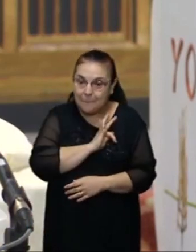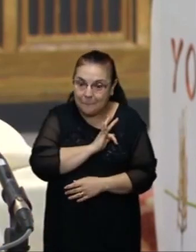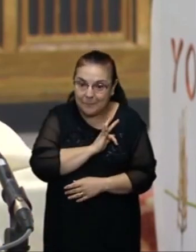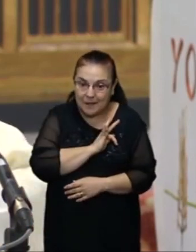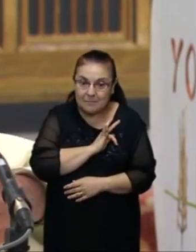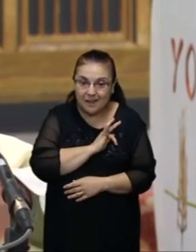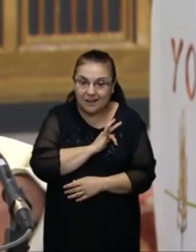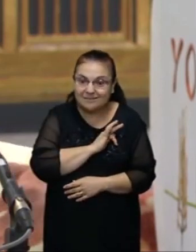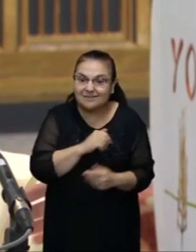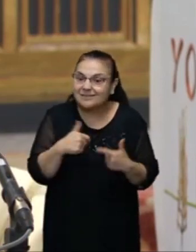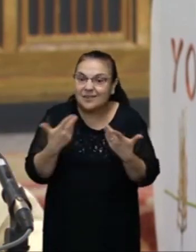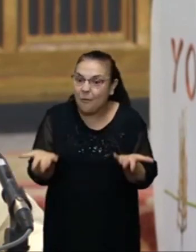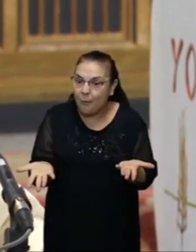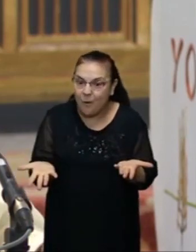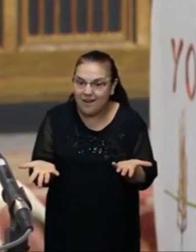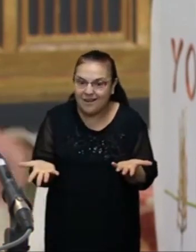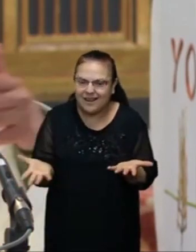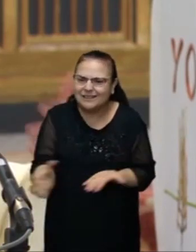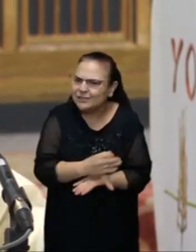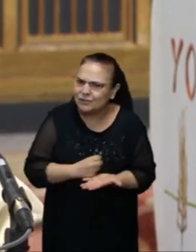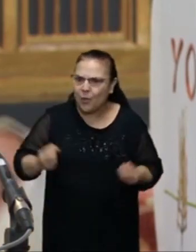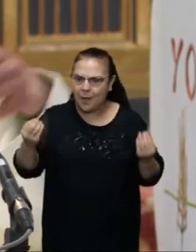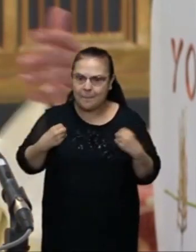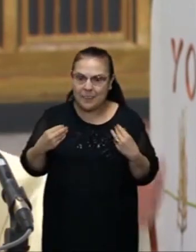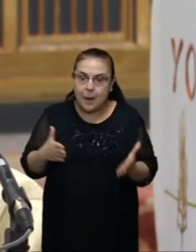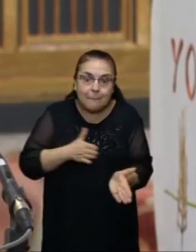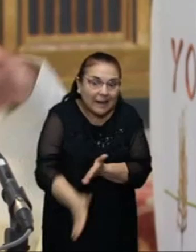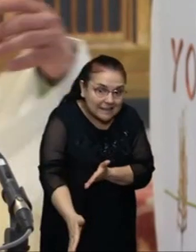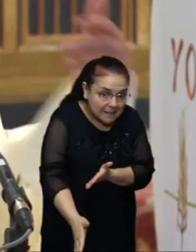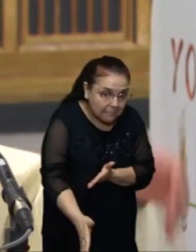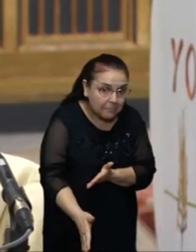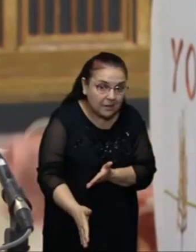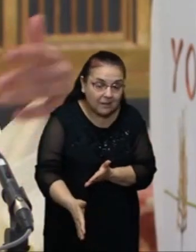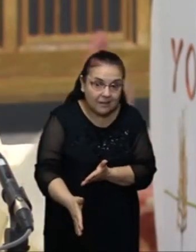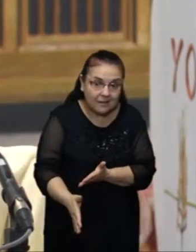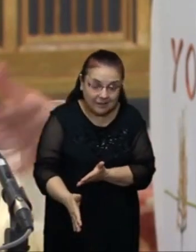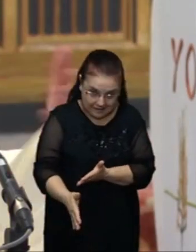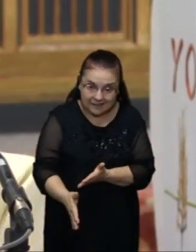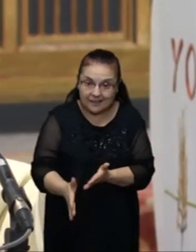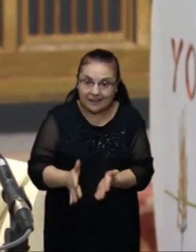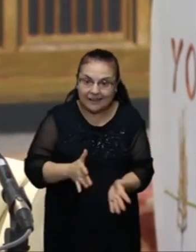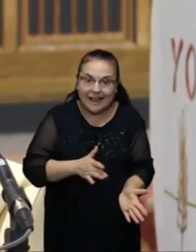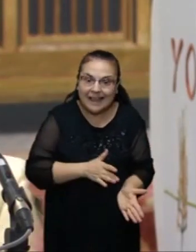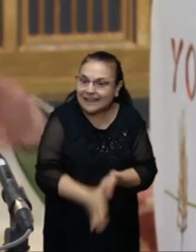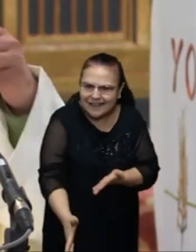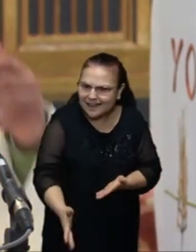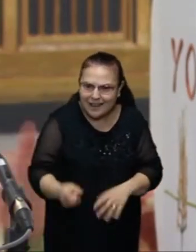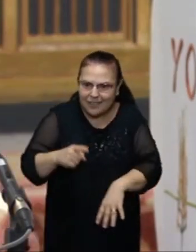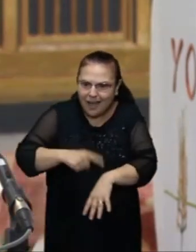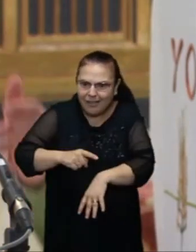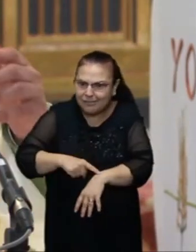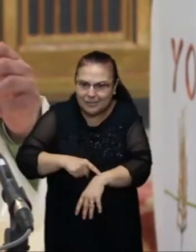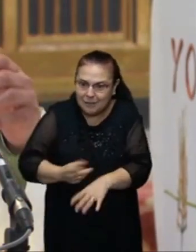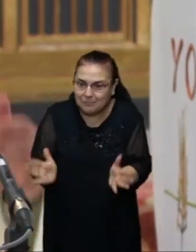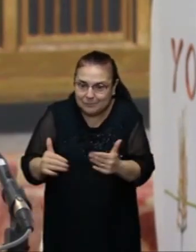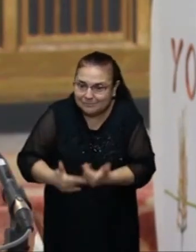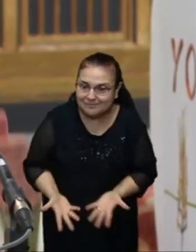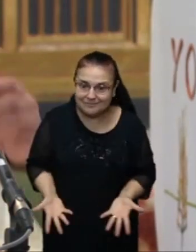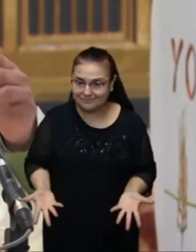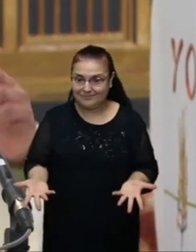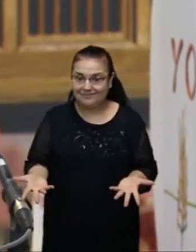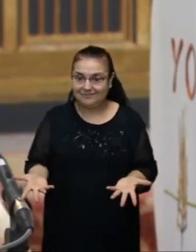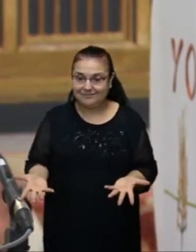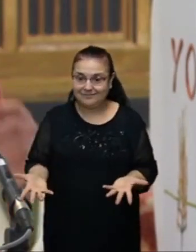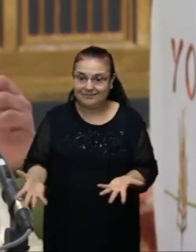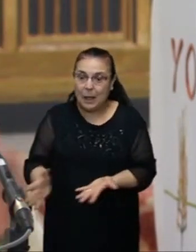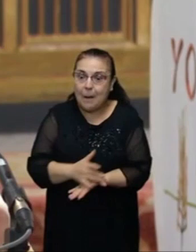que es para darte toda la vida para siempre. Para siempre es una eternidad donde no corre ya el tiempo, sino para toda la